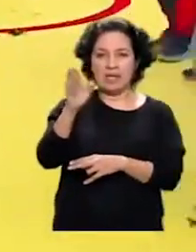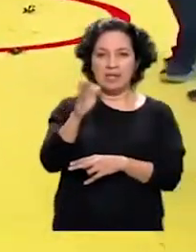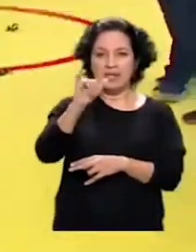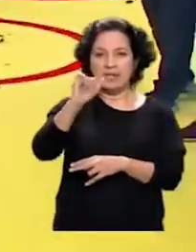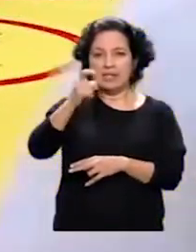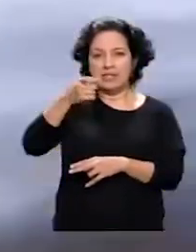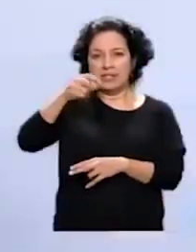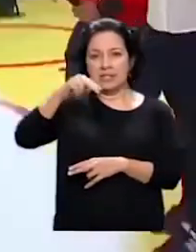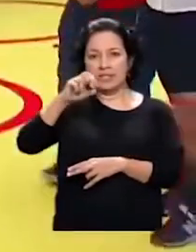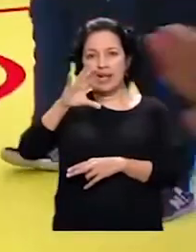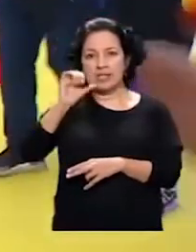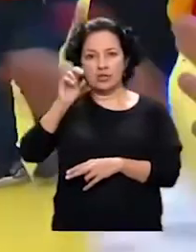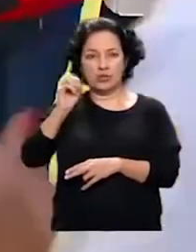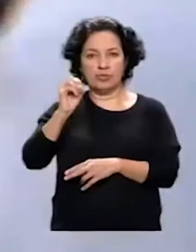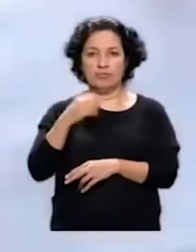María Incapié.